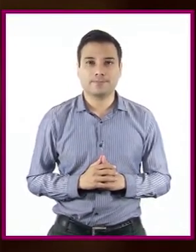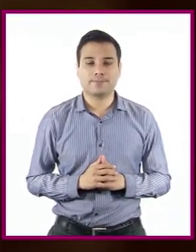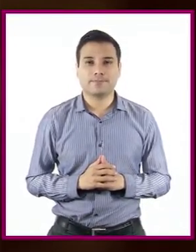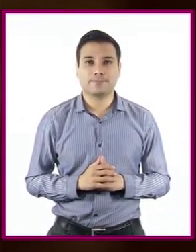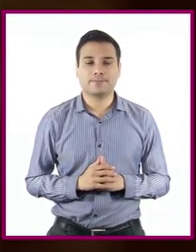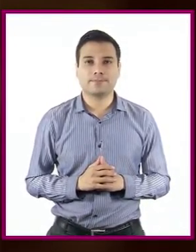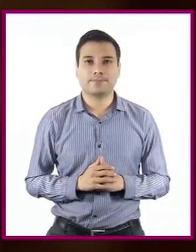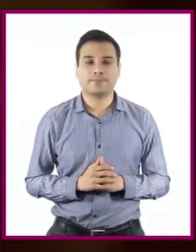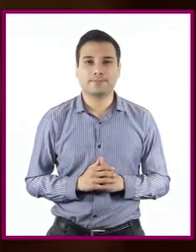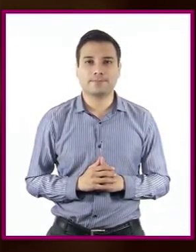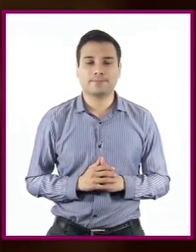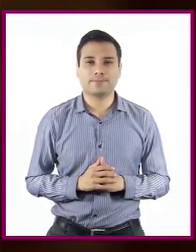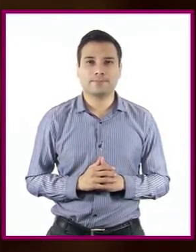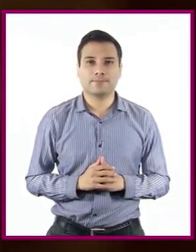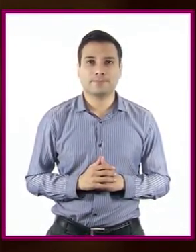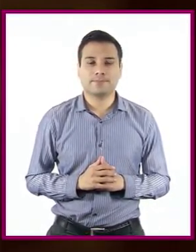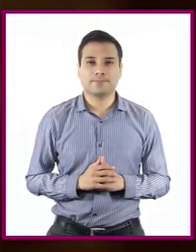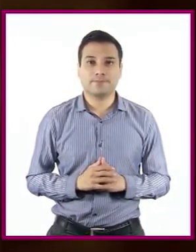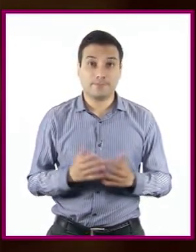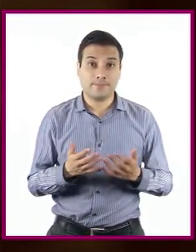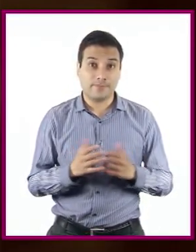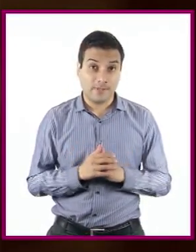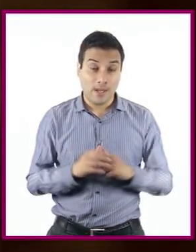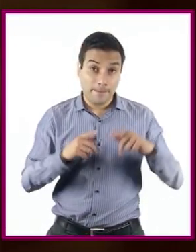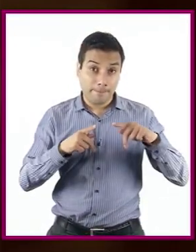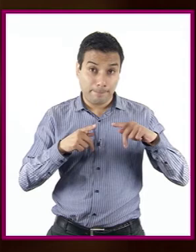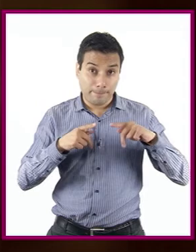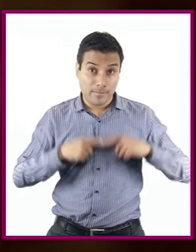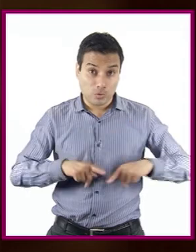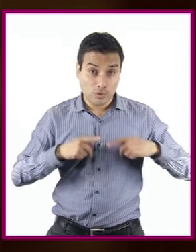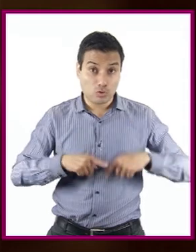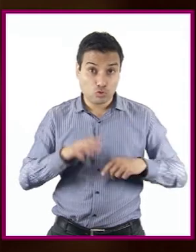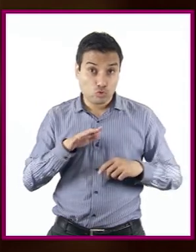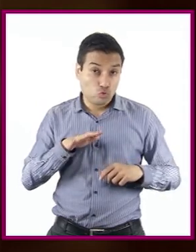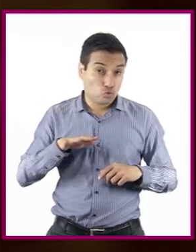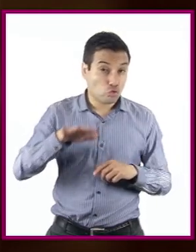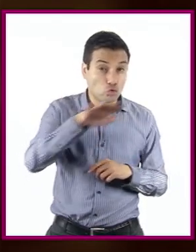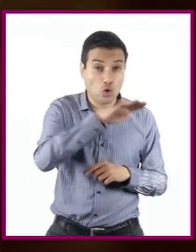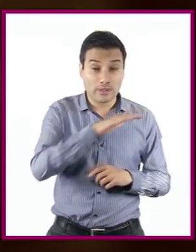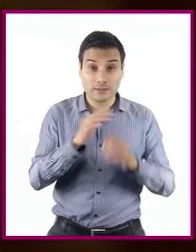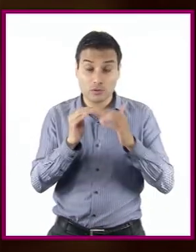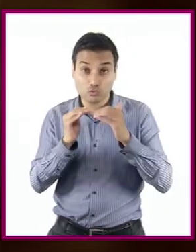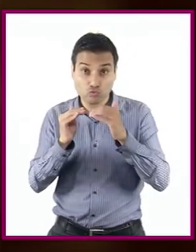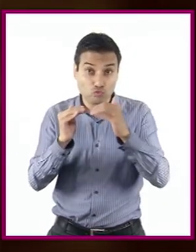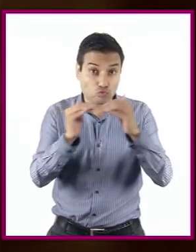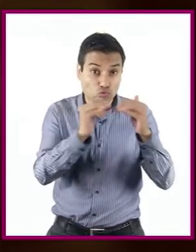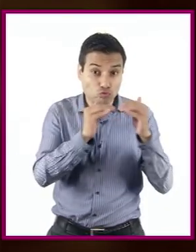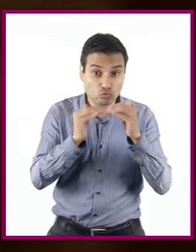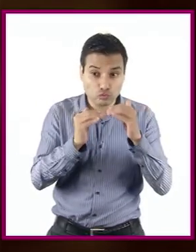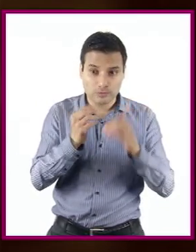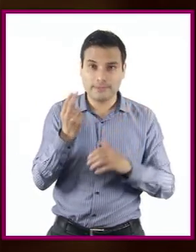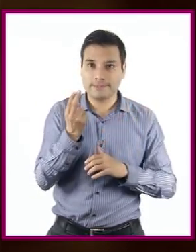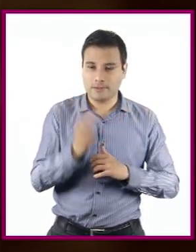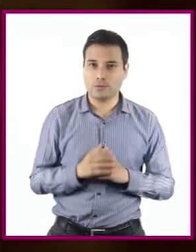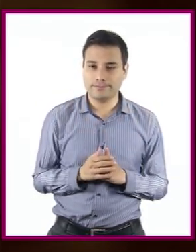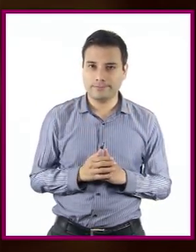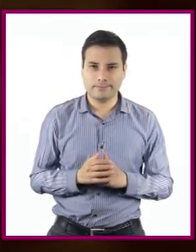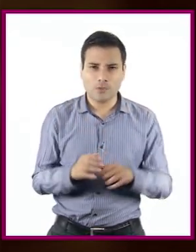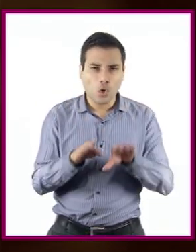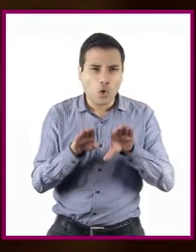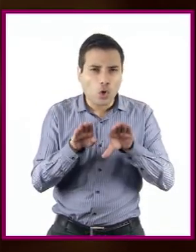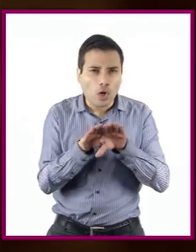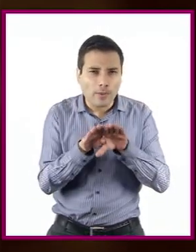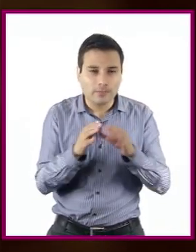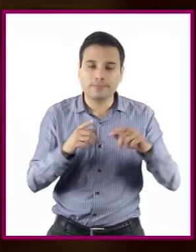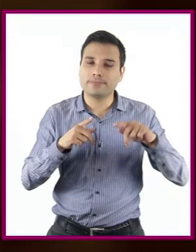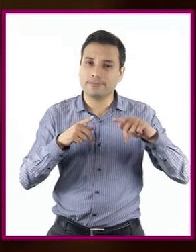Aportando a la construcción de una sociedad en donde todas las personas sean consideradas plenamente humanas. Implica aceptar que